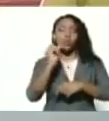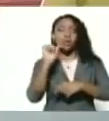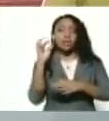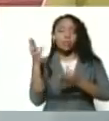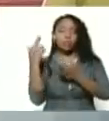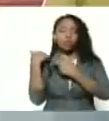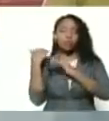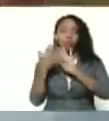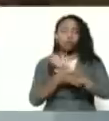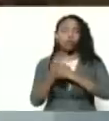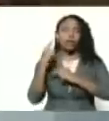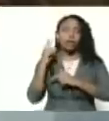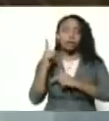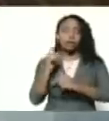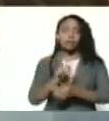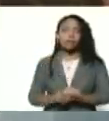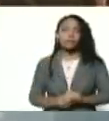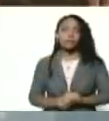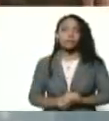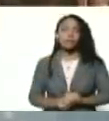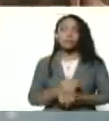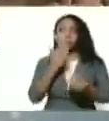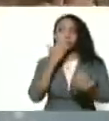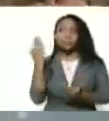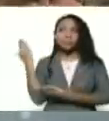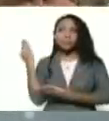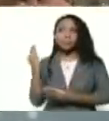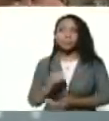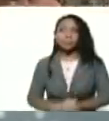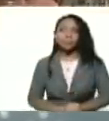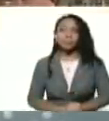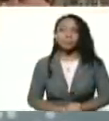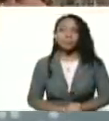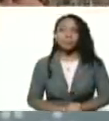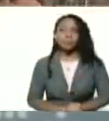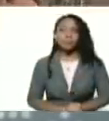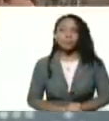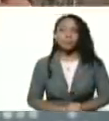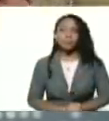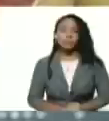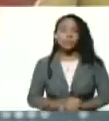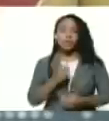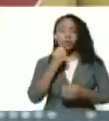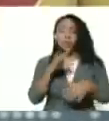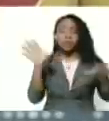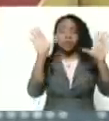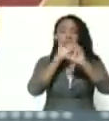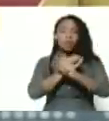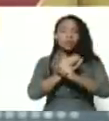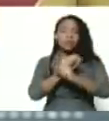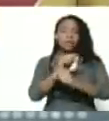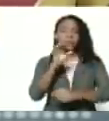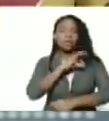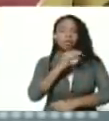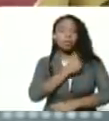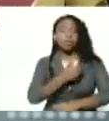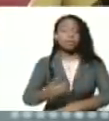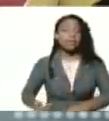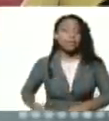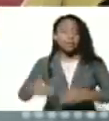y una parcela que él comprende. Adelante, camarada. Buenas noches, señor presidente.